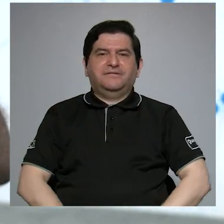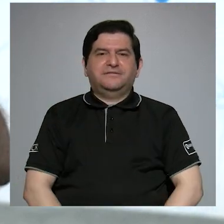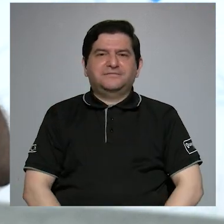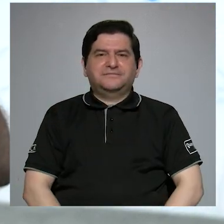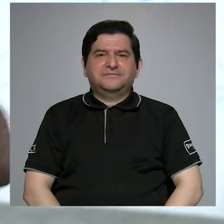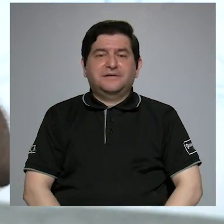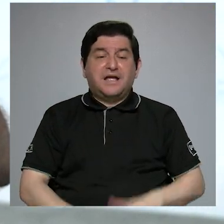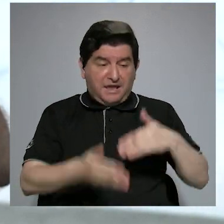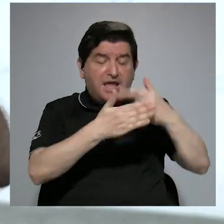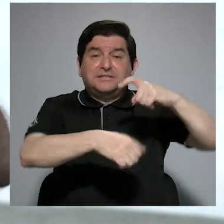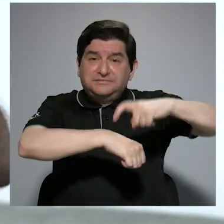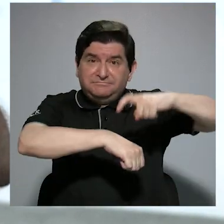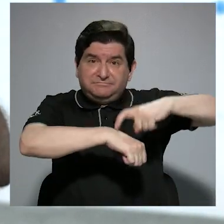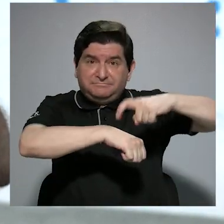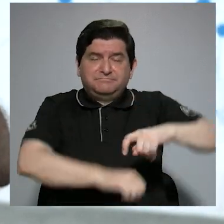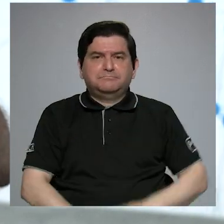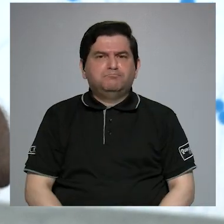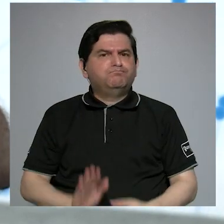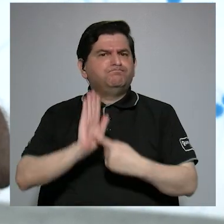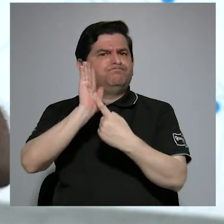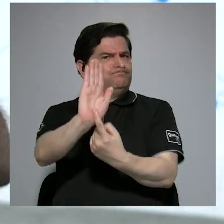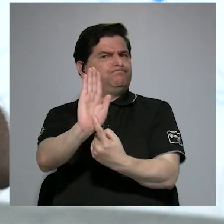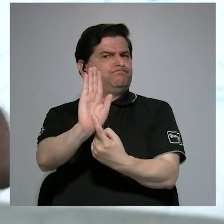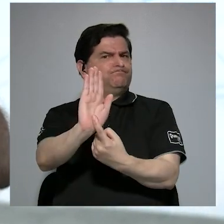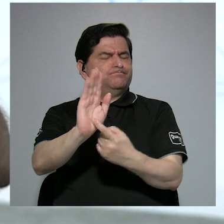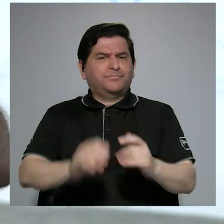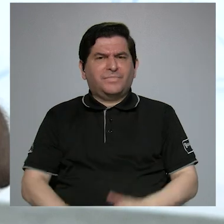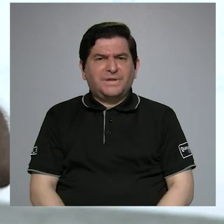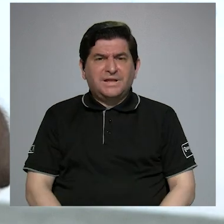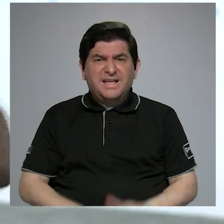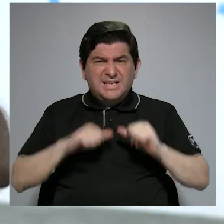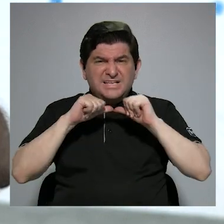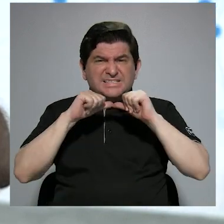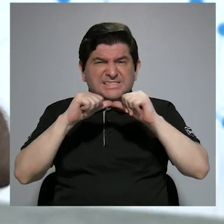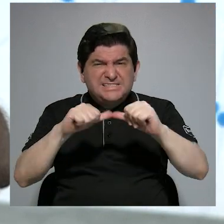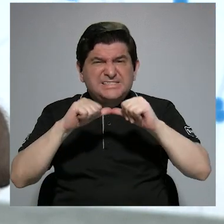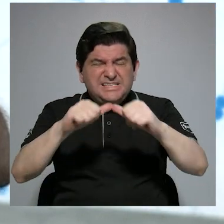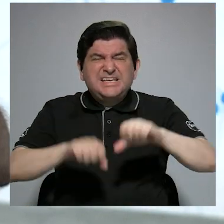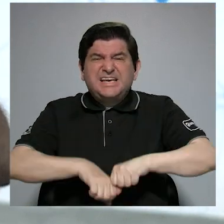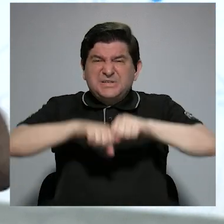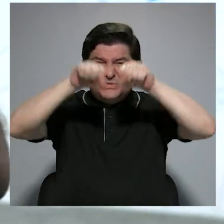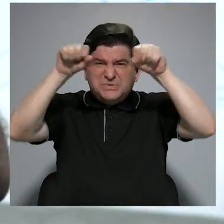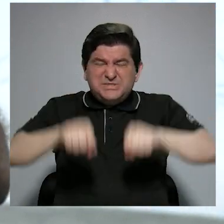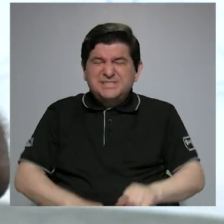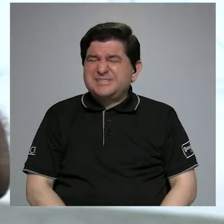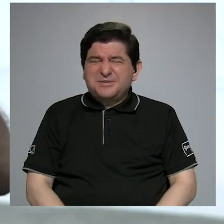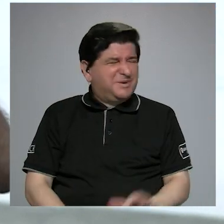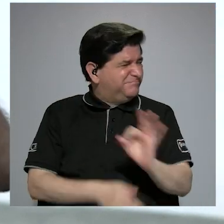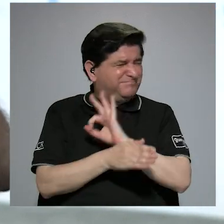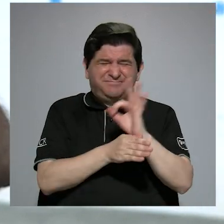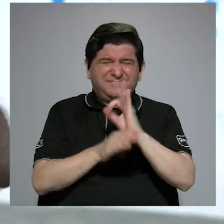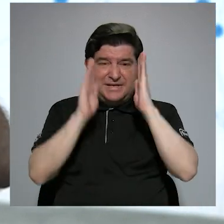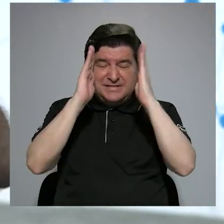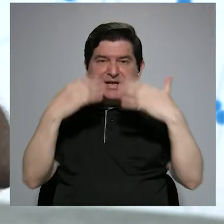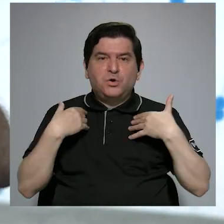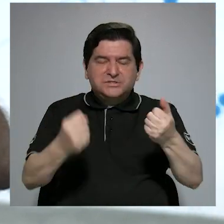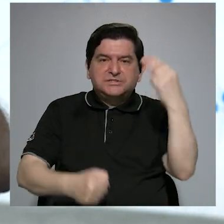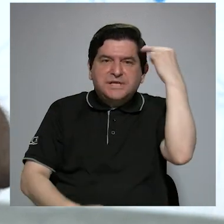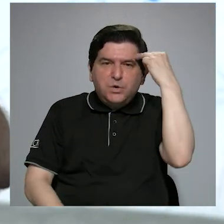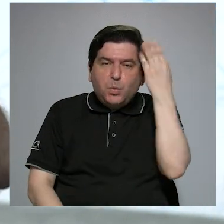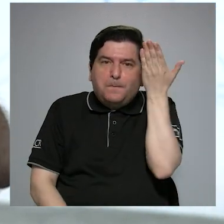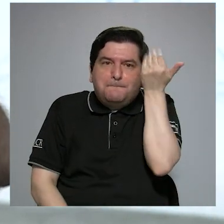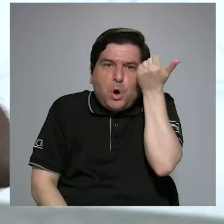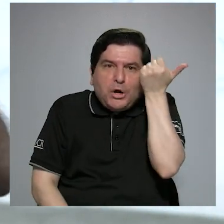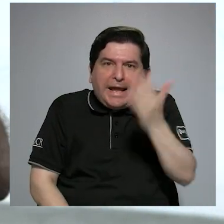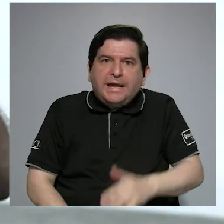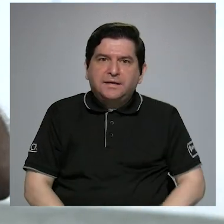República, recientemente han señalado cómo seguimos teniendo un sistema obsoleto de atención en salud mental. ¿Por